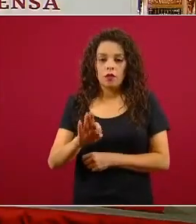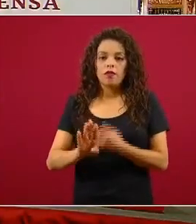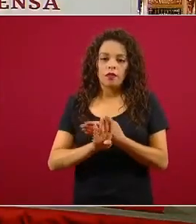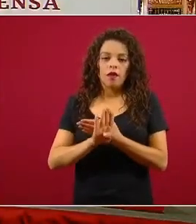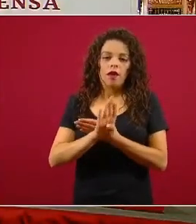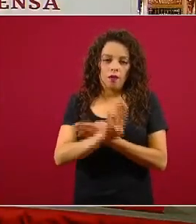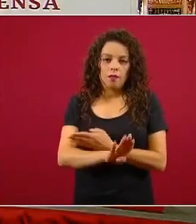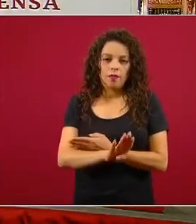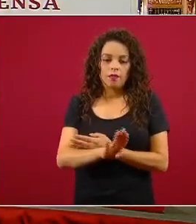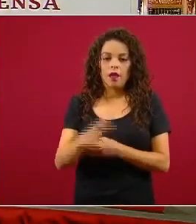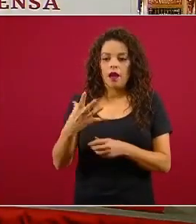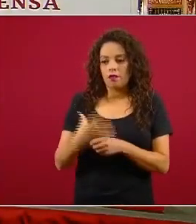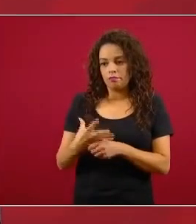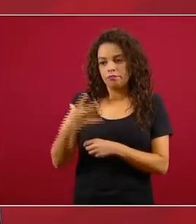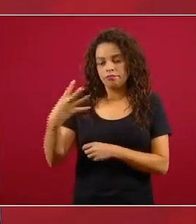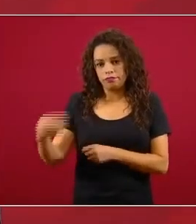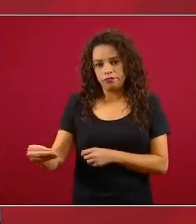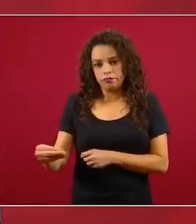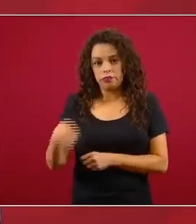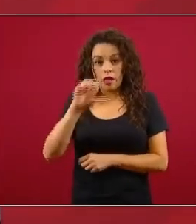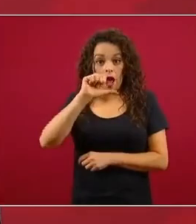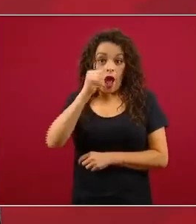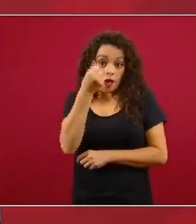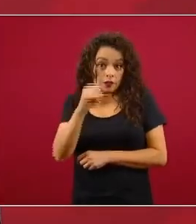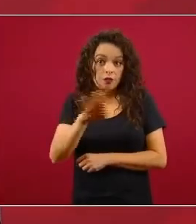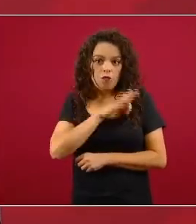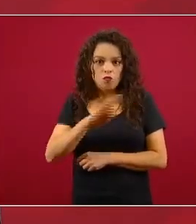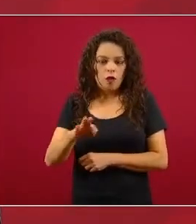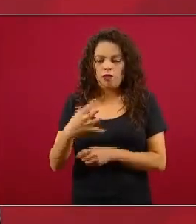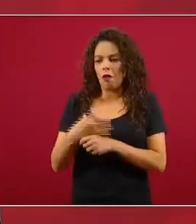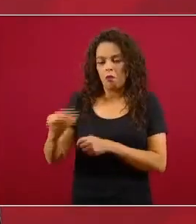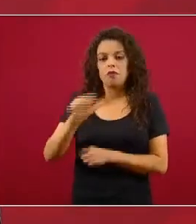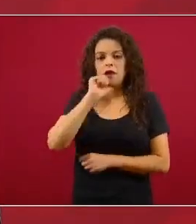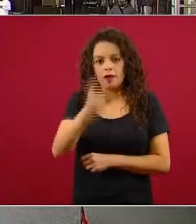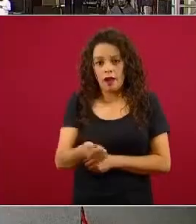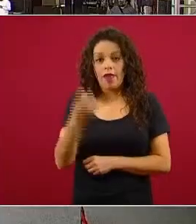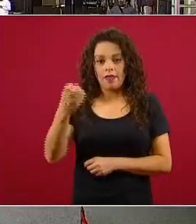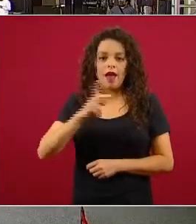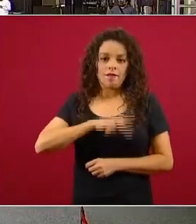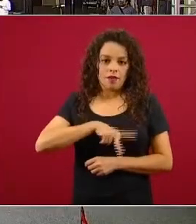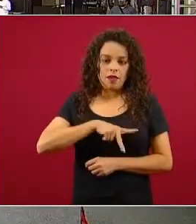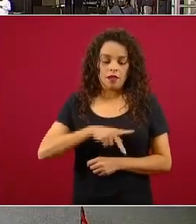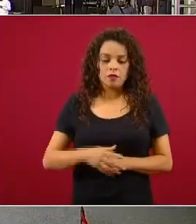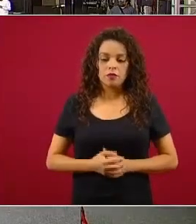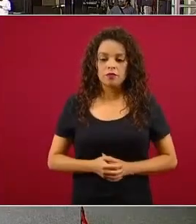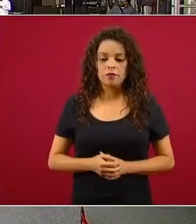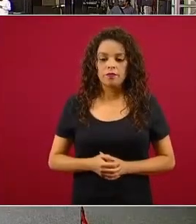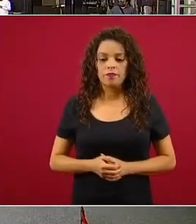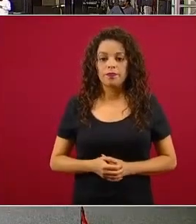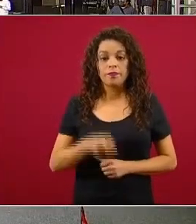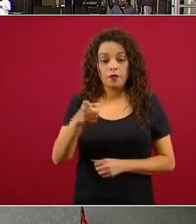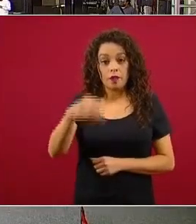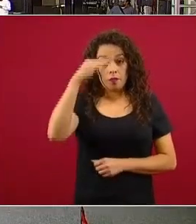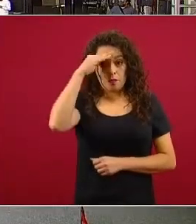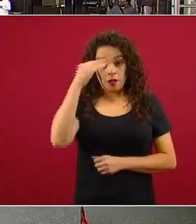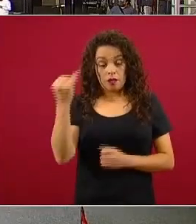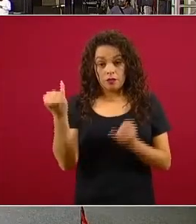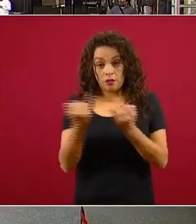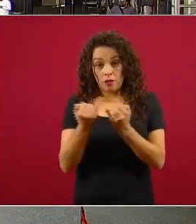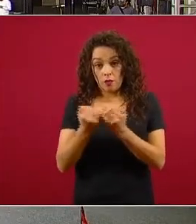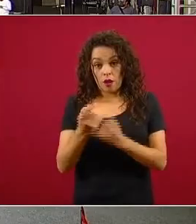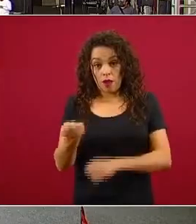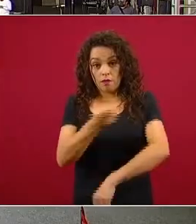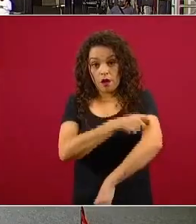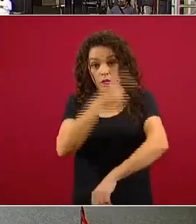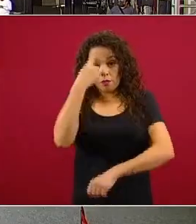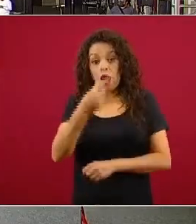o eventualmente nula del virus de papiloma humano. ¿Y pensarían también en vacunar a los niños o ellos? Y este es un